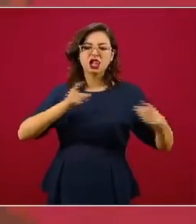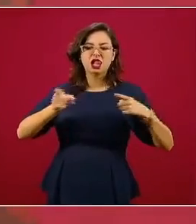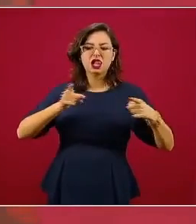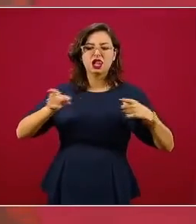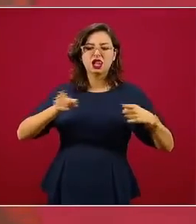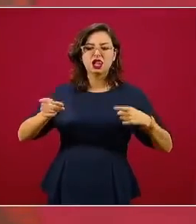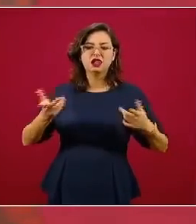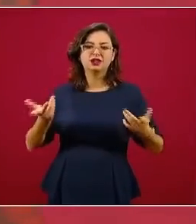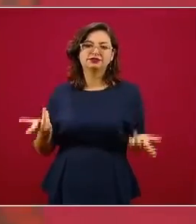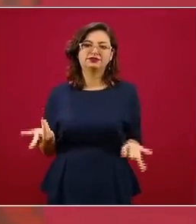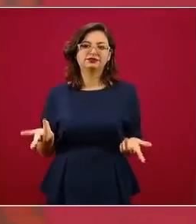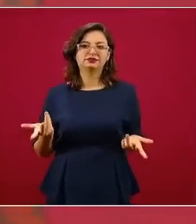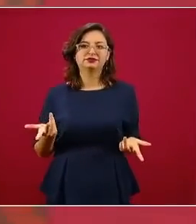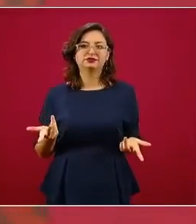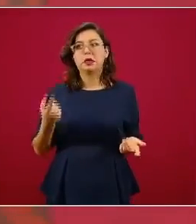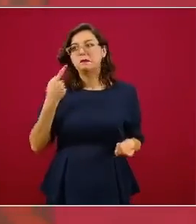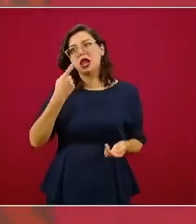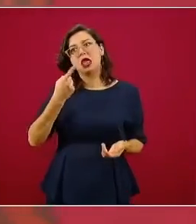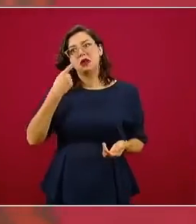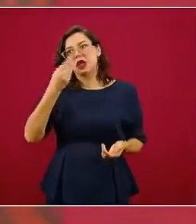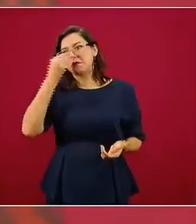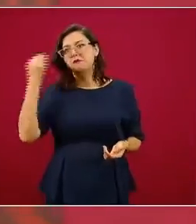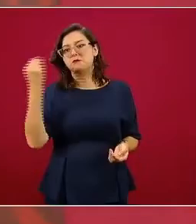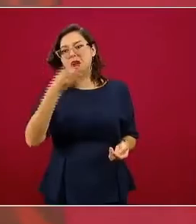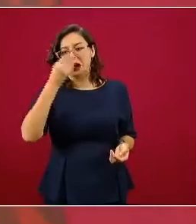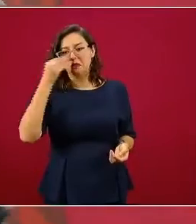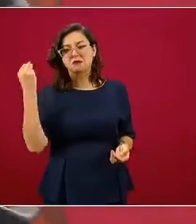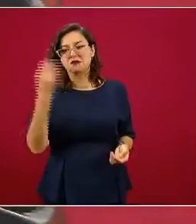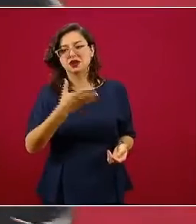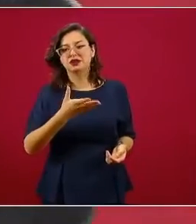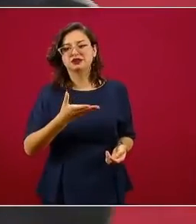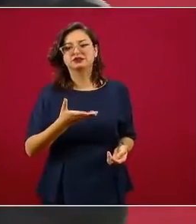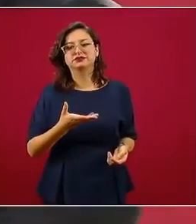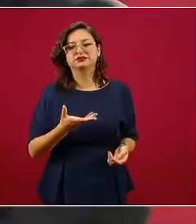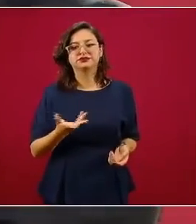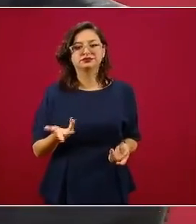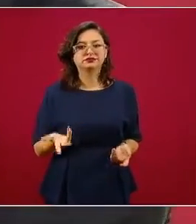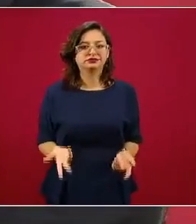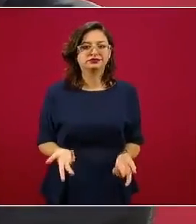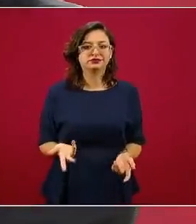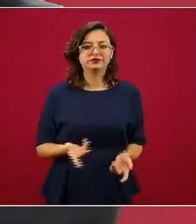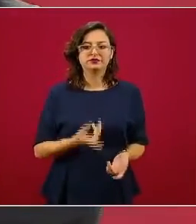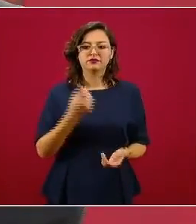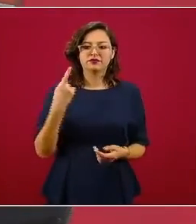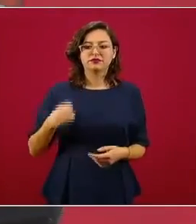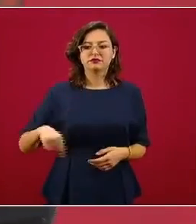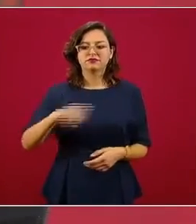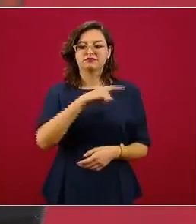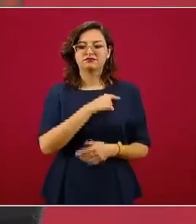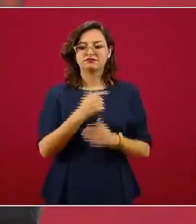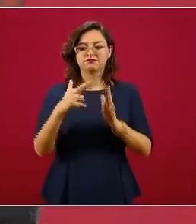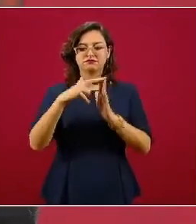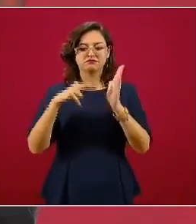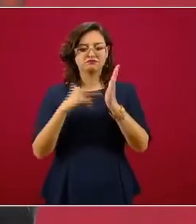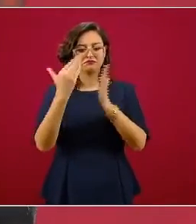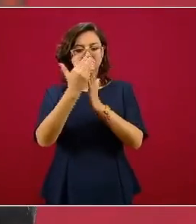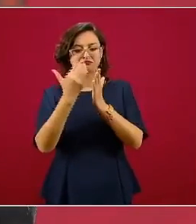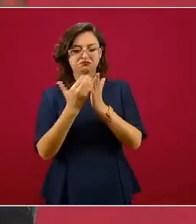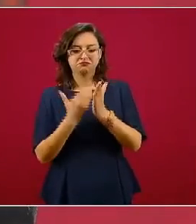para que nos echen la culpa de que no estamos respetando